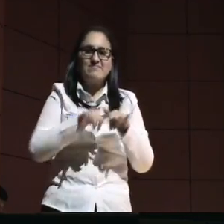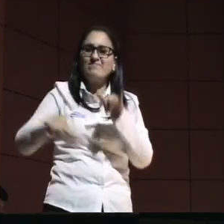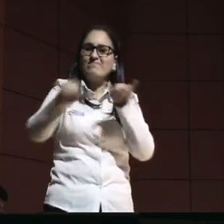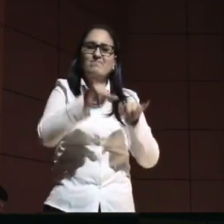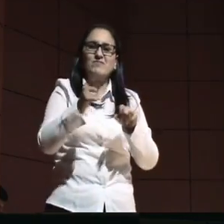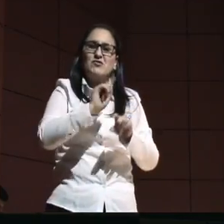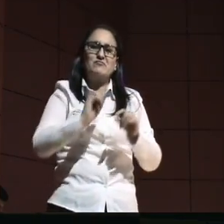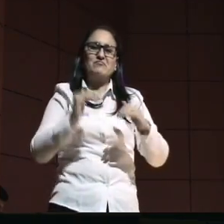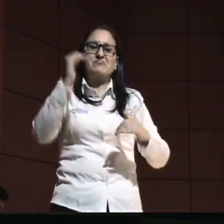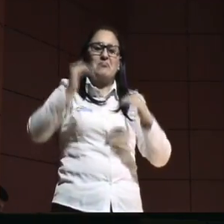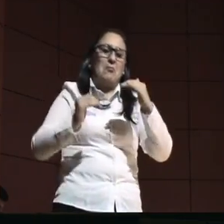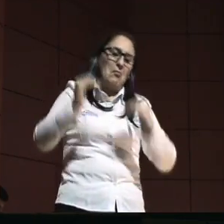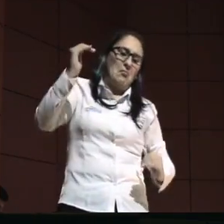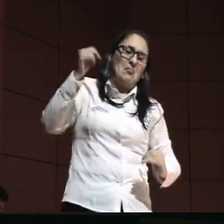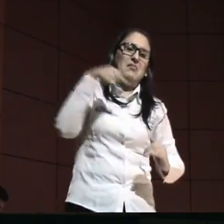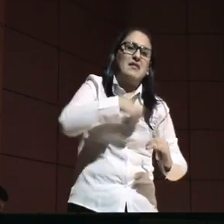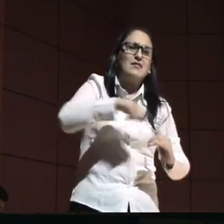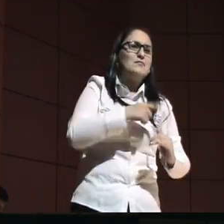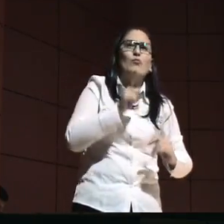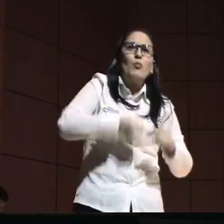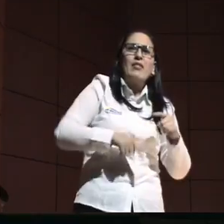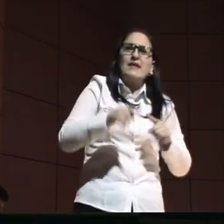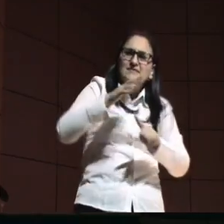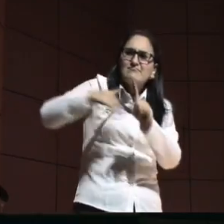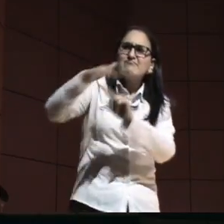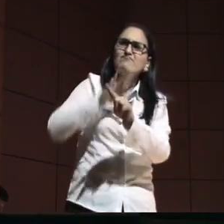demás, causando que no puedan vivir este lugar,